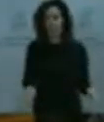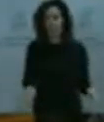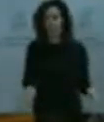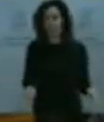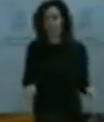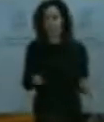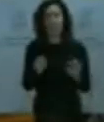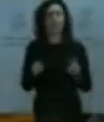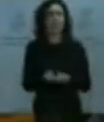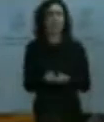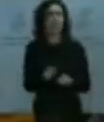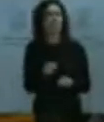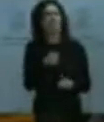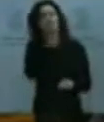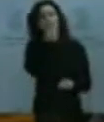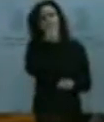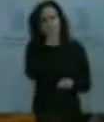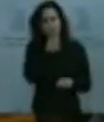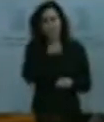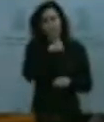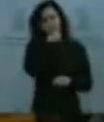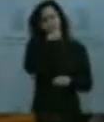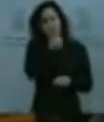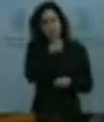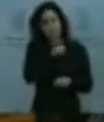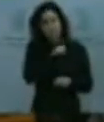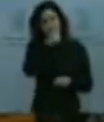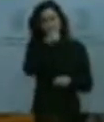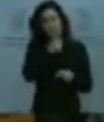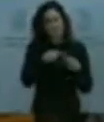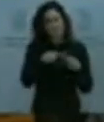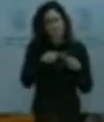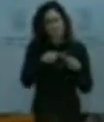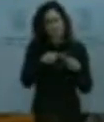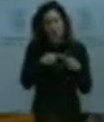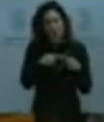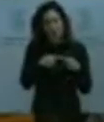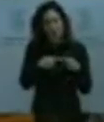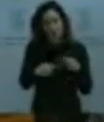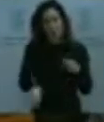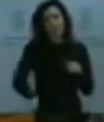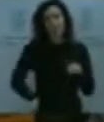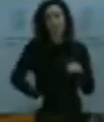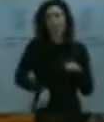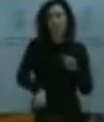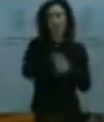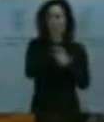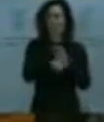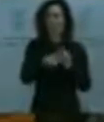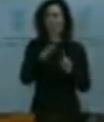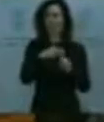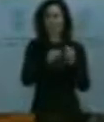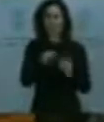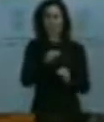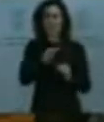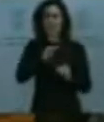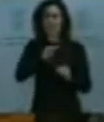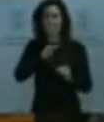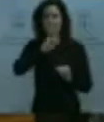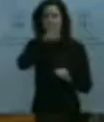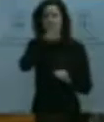de familias a las que estafaron con facturas infladas, como usted reconoció en Gijón el verano pasado, señora consejera.